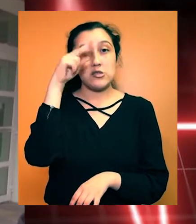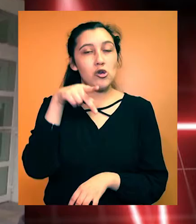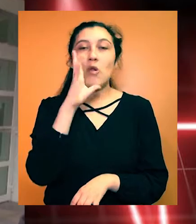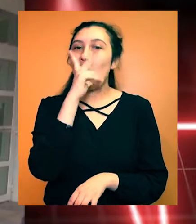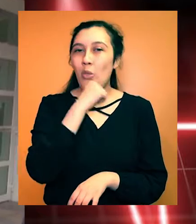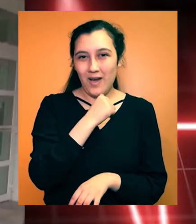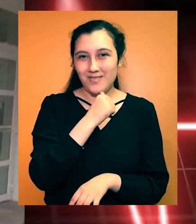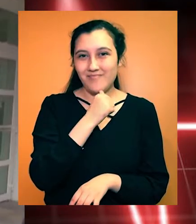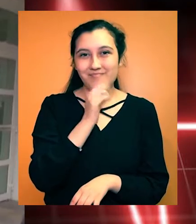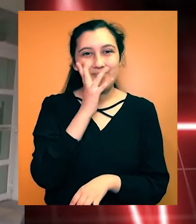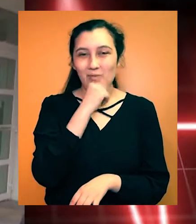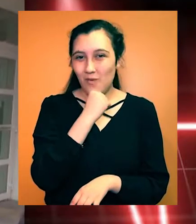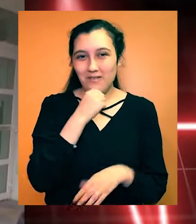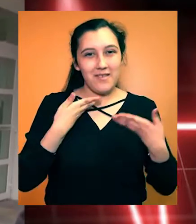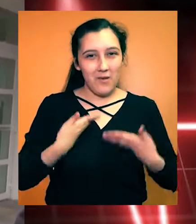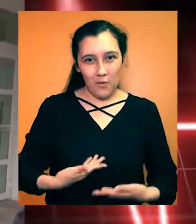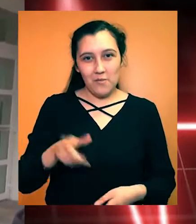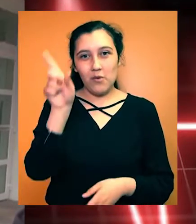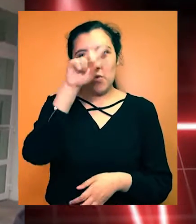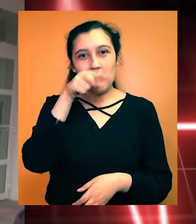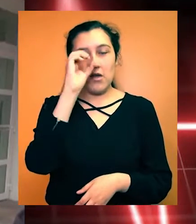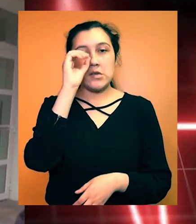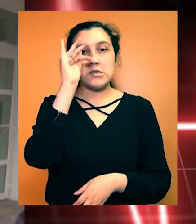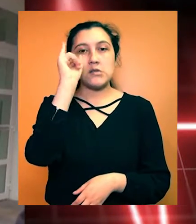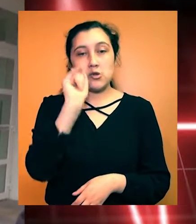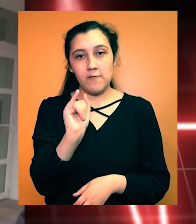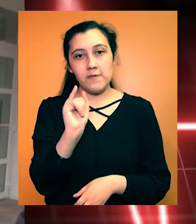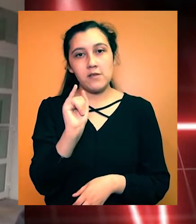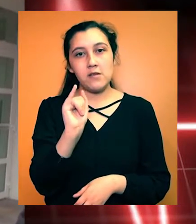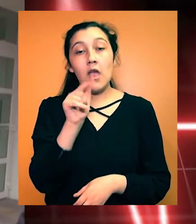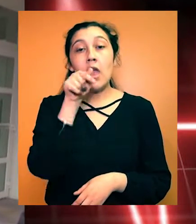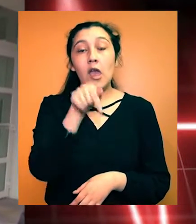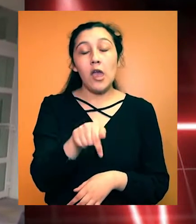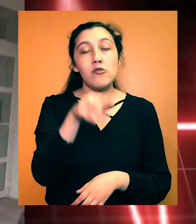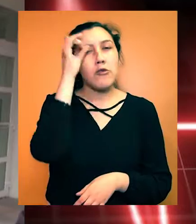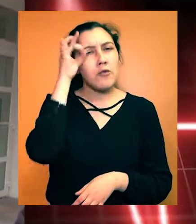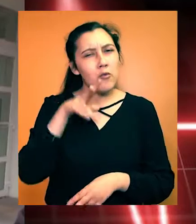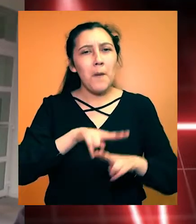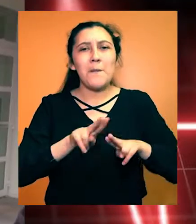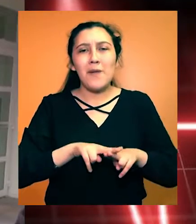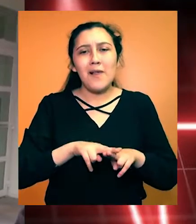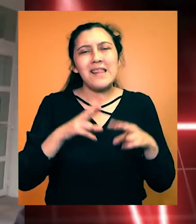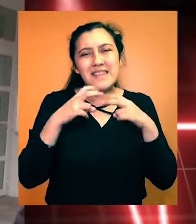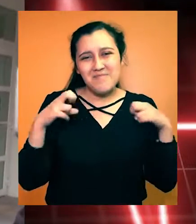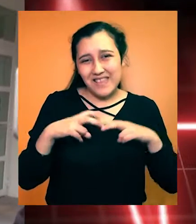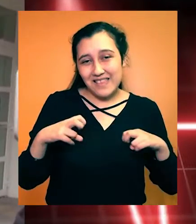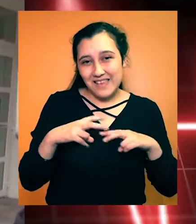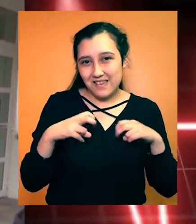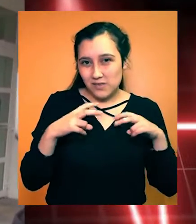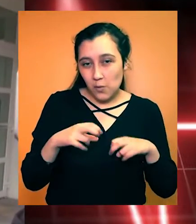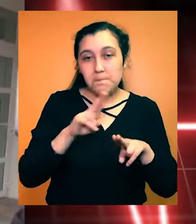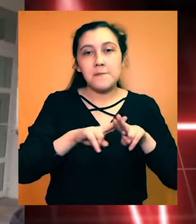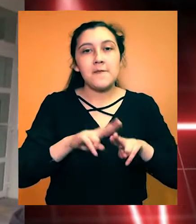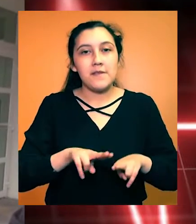en el cuerpo de Sofi, y eso también fue producto de la investigación, esta conclusión fue producto de la investigación que se llevó a cabo y